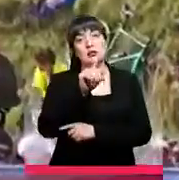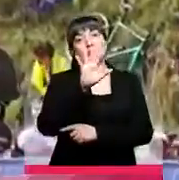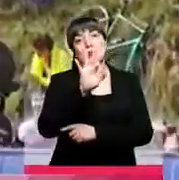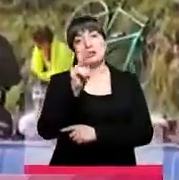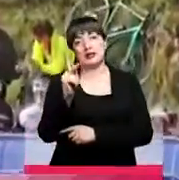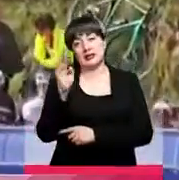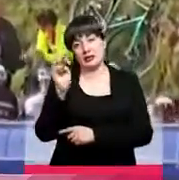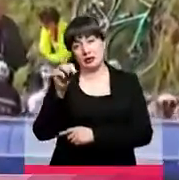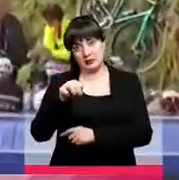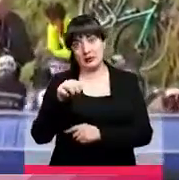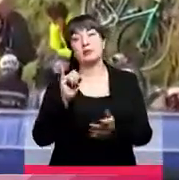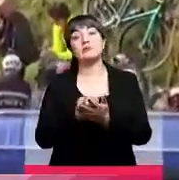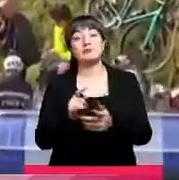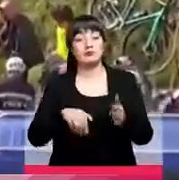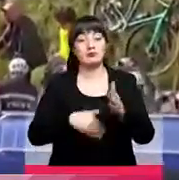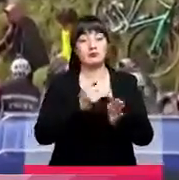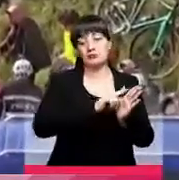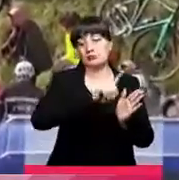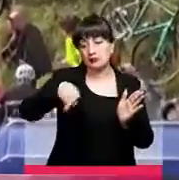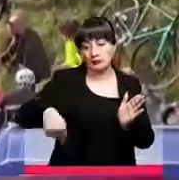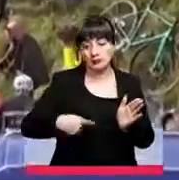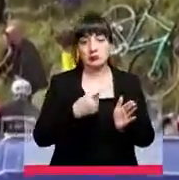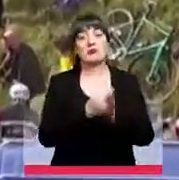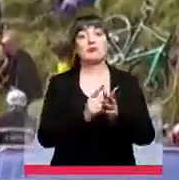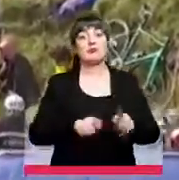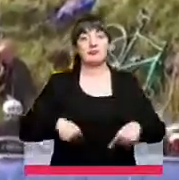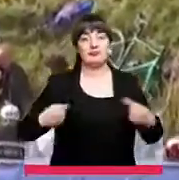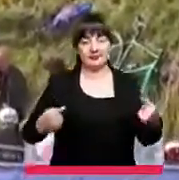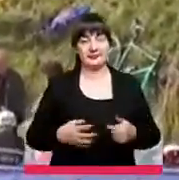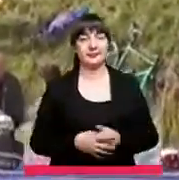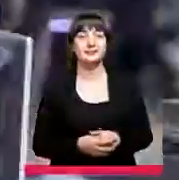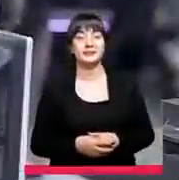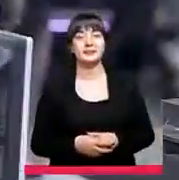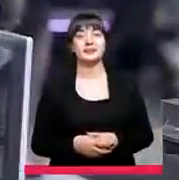meta serán en el autódromo Enzo y Dino Ferrari. El piloto